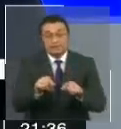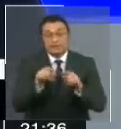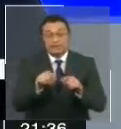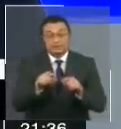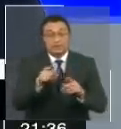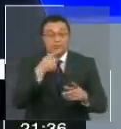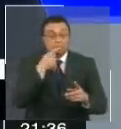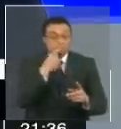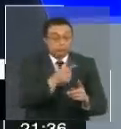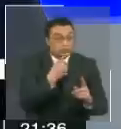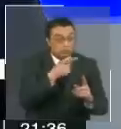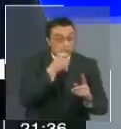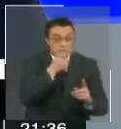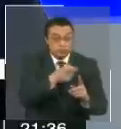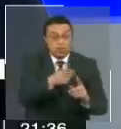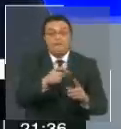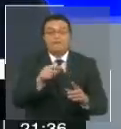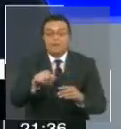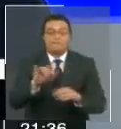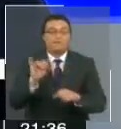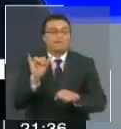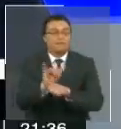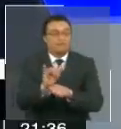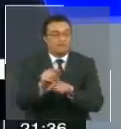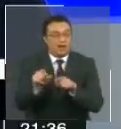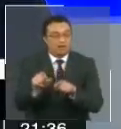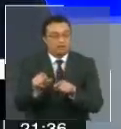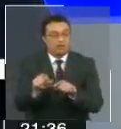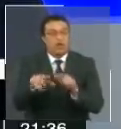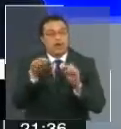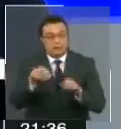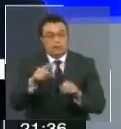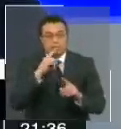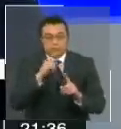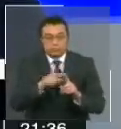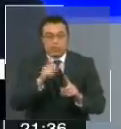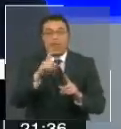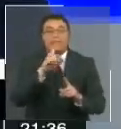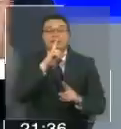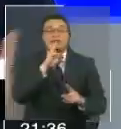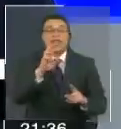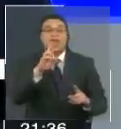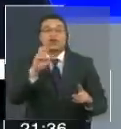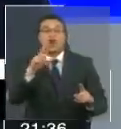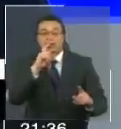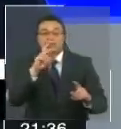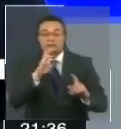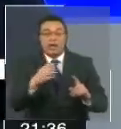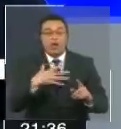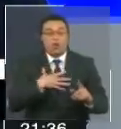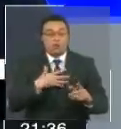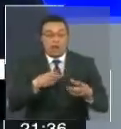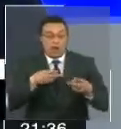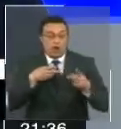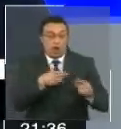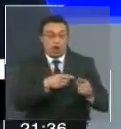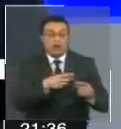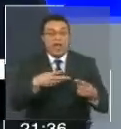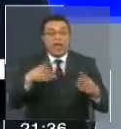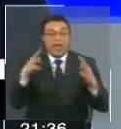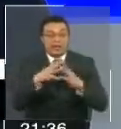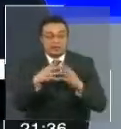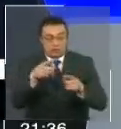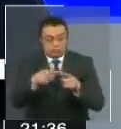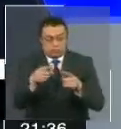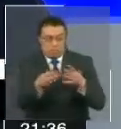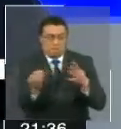las imputaciones que hay allí son absolutamente falsas. Se les señala que eran peligrosos terroristas, que querían atentar en contra del ejército y un